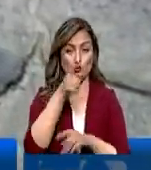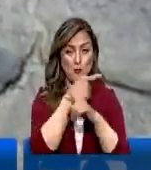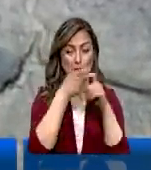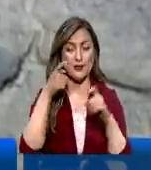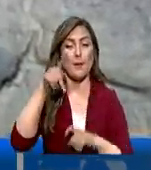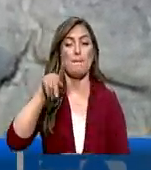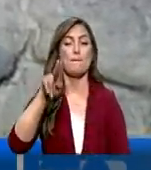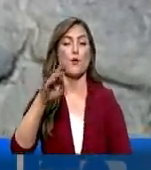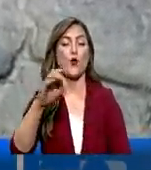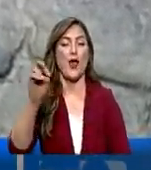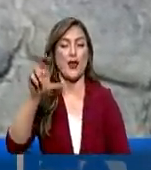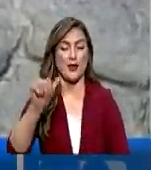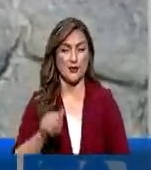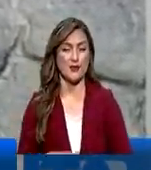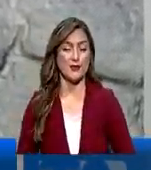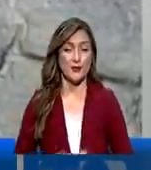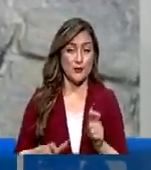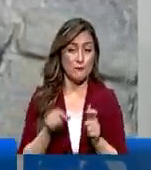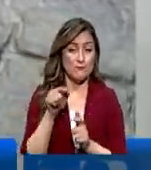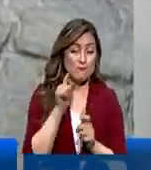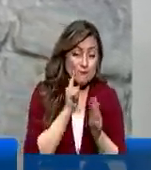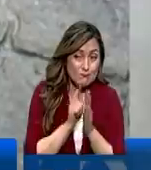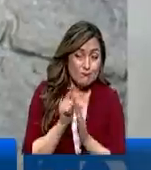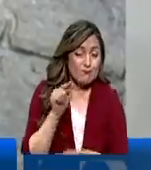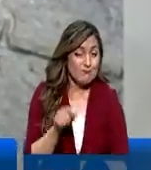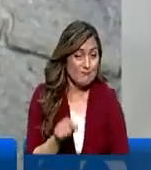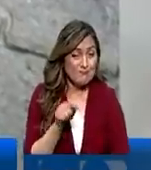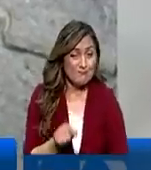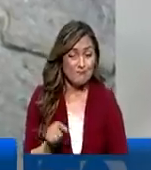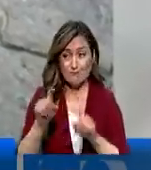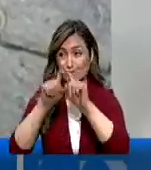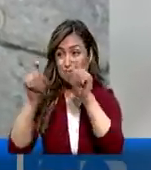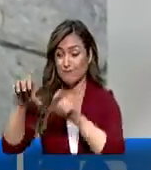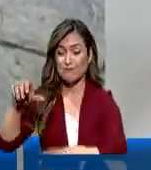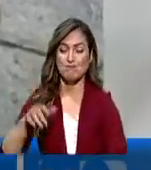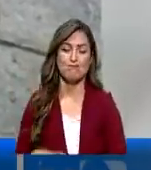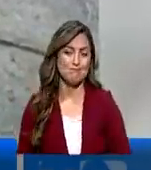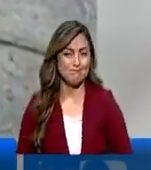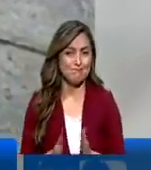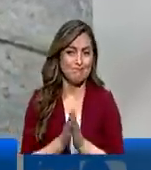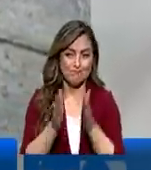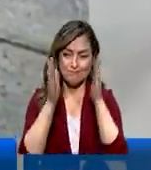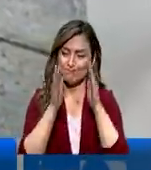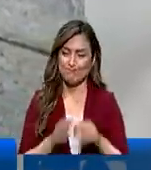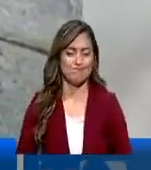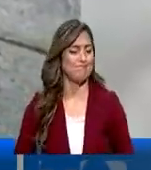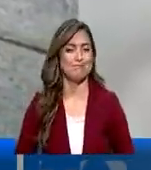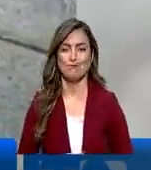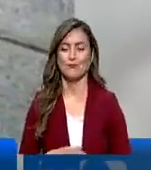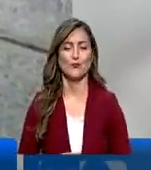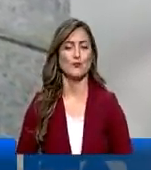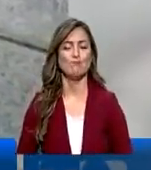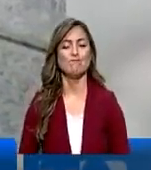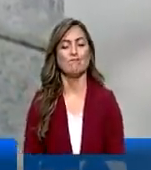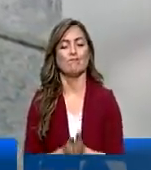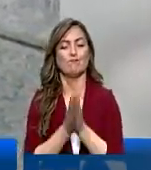Pucará. Los vecinos señalan que a pesar que se reportó el inconveniente a la empresa de agua potable, su pedido no tiene respuesta.